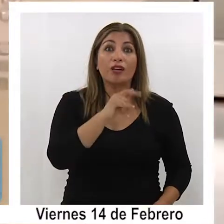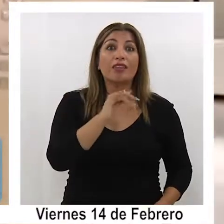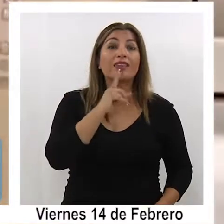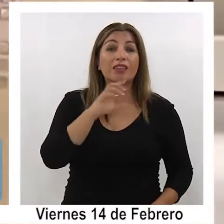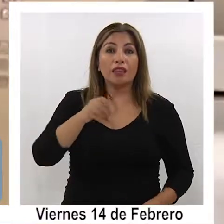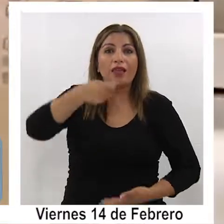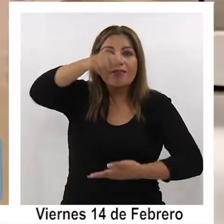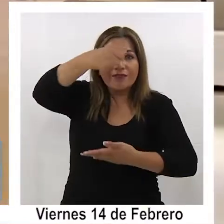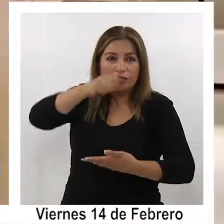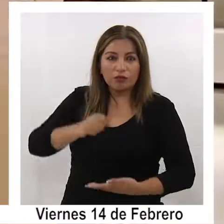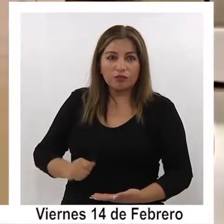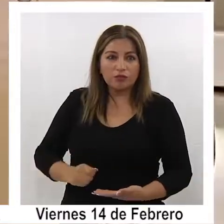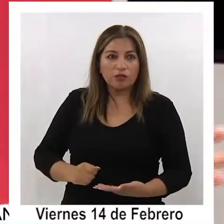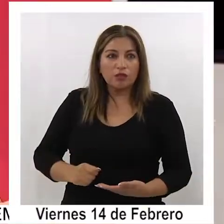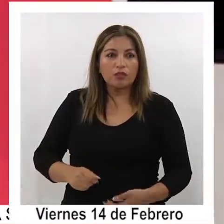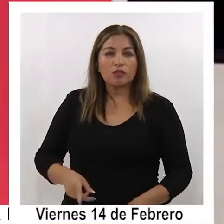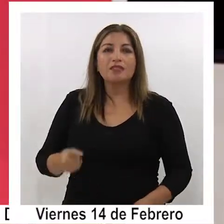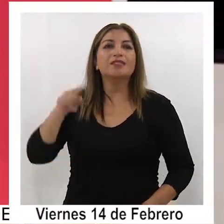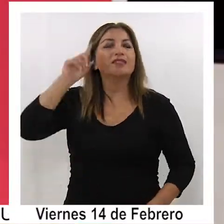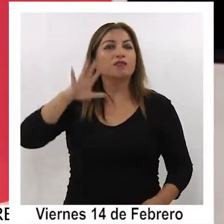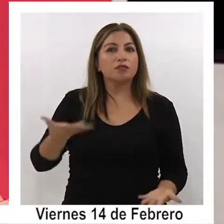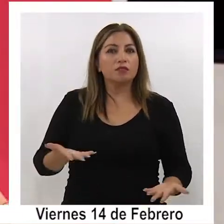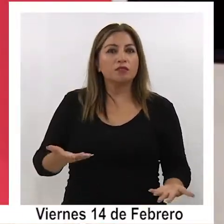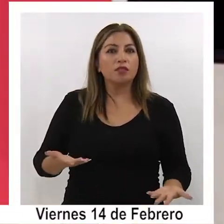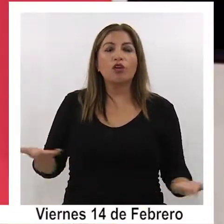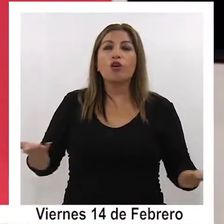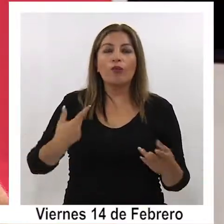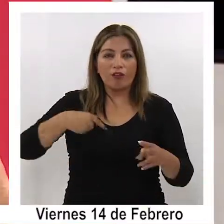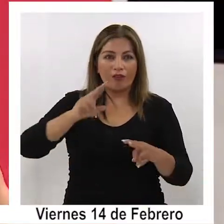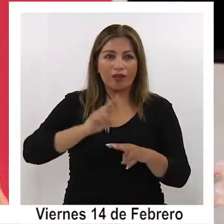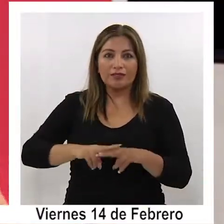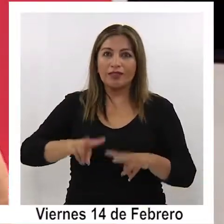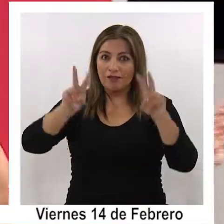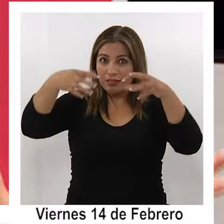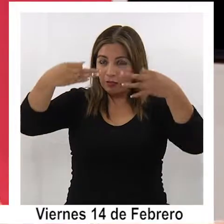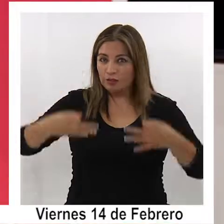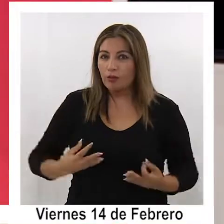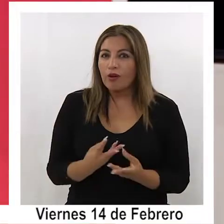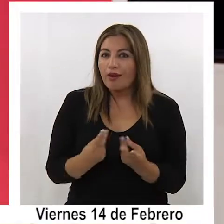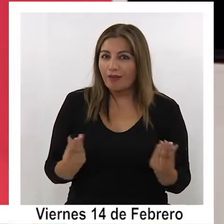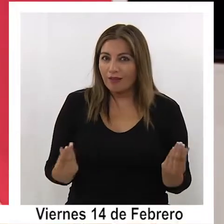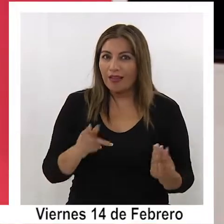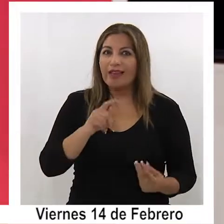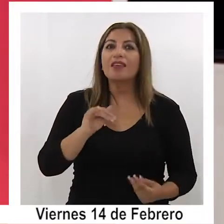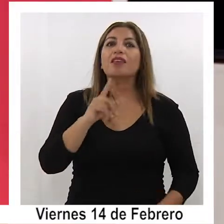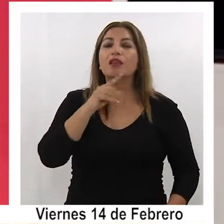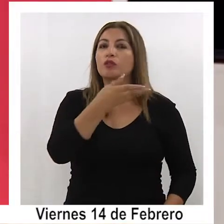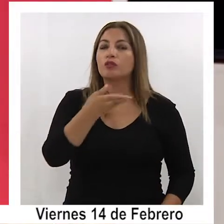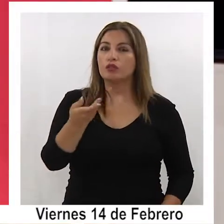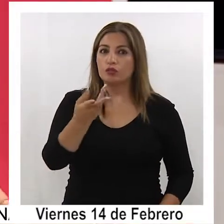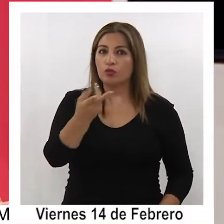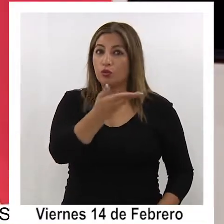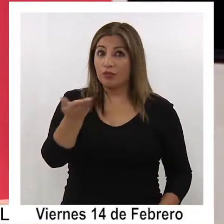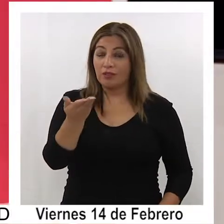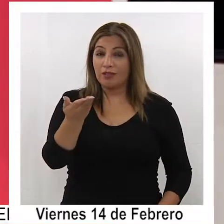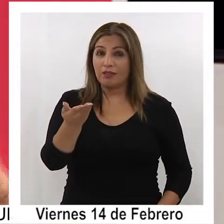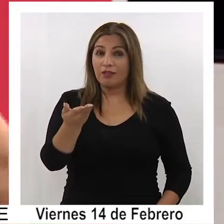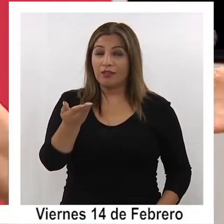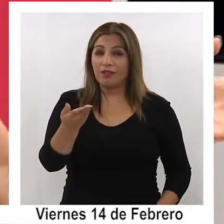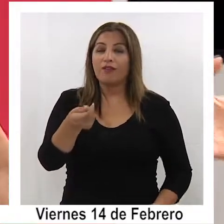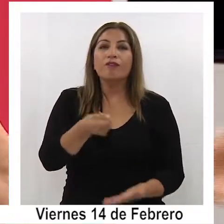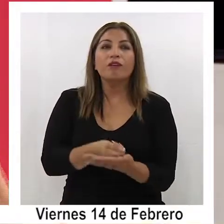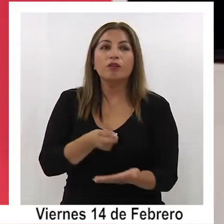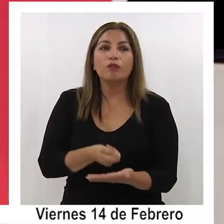de diagnóstico. Se van a evaluar y se va a ver en función de la seguridad y la calidad de estos kits el que se va a procesar, que se va a